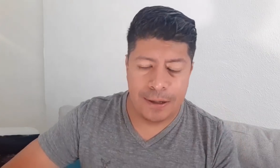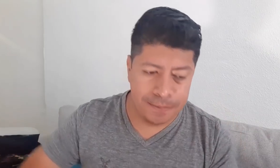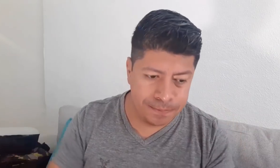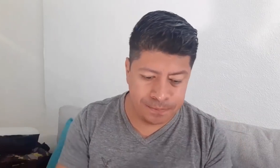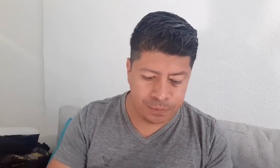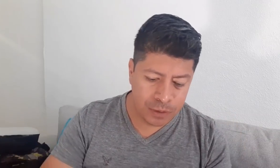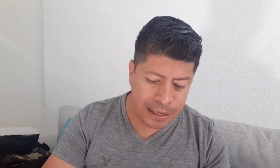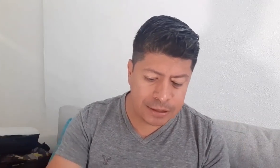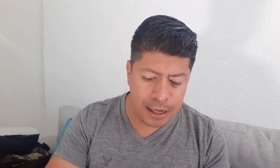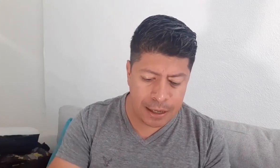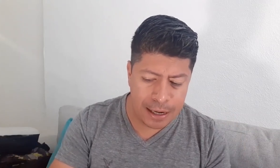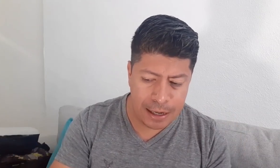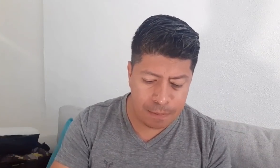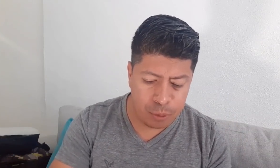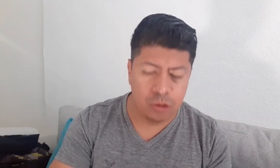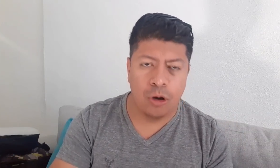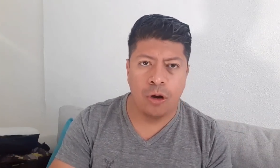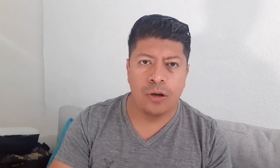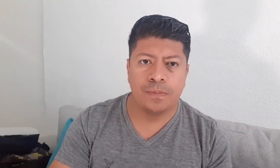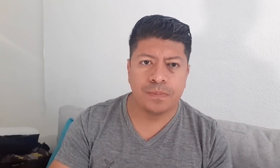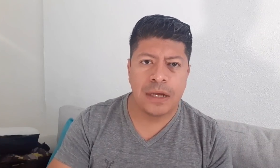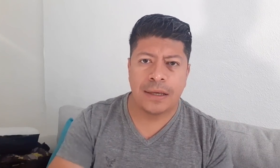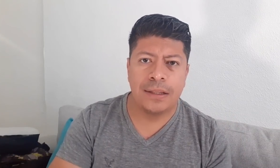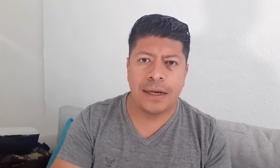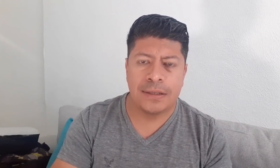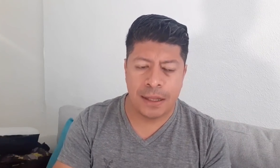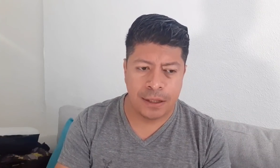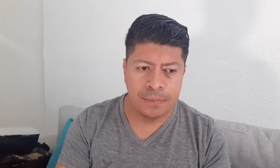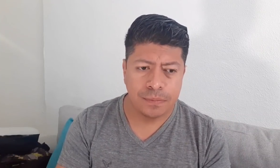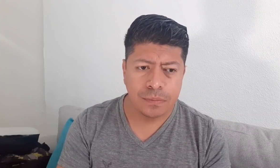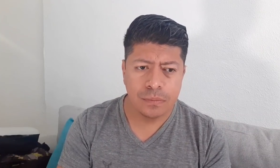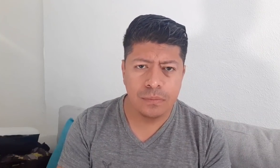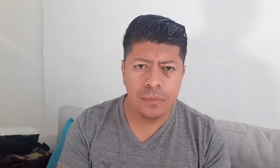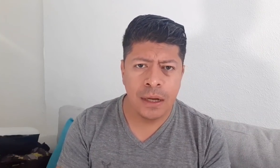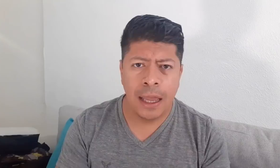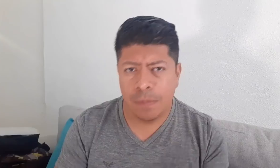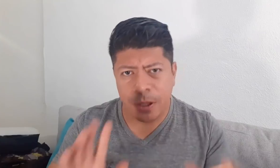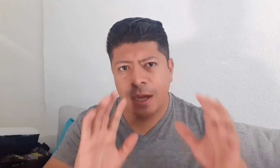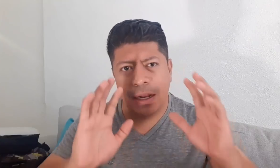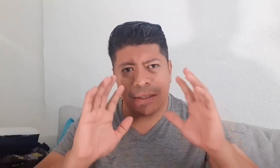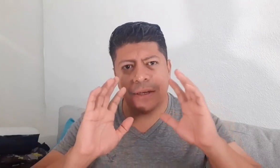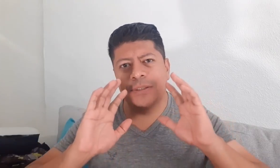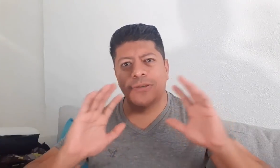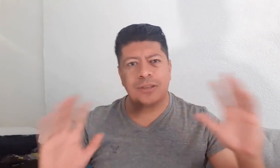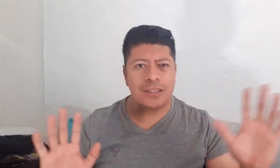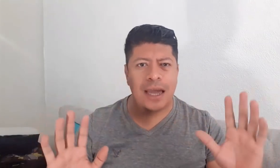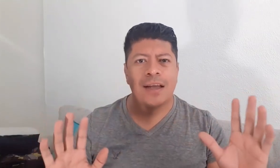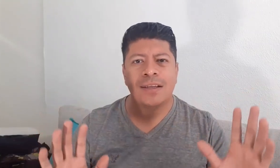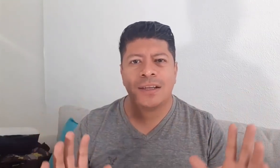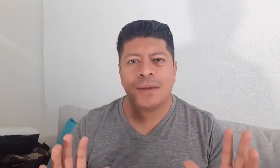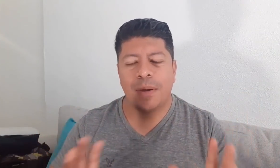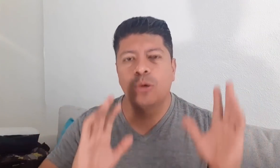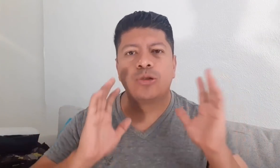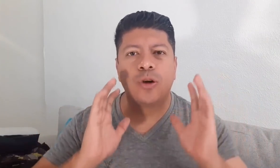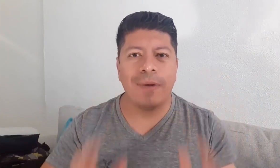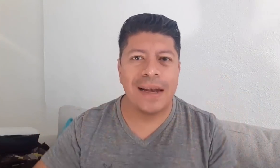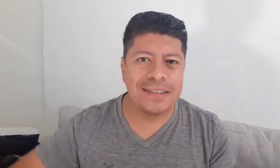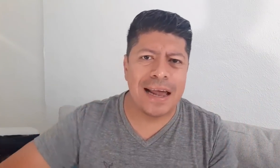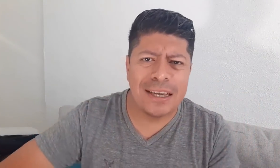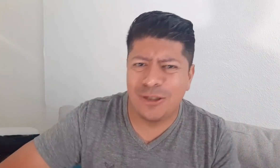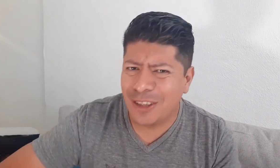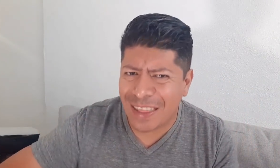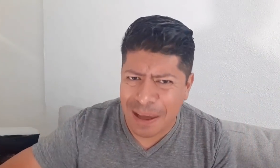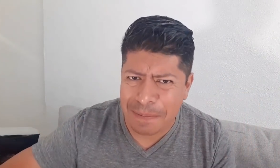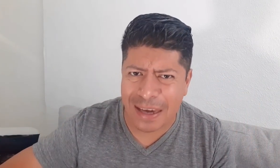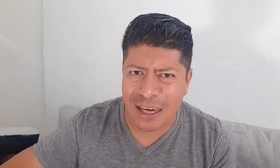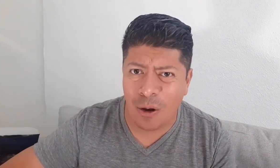Ok, ¿qué es el punto aquí interesante? Él puede dar las entrevistas donde sea, pero justo va y las